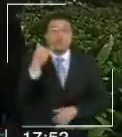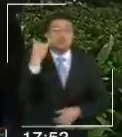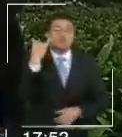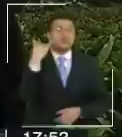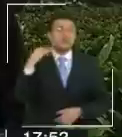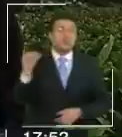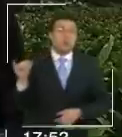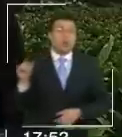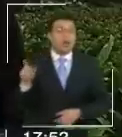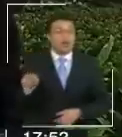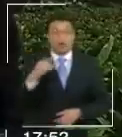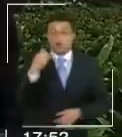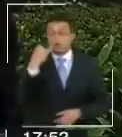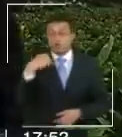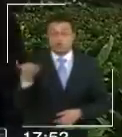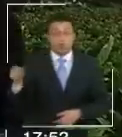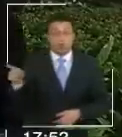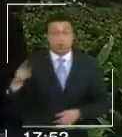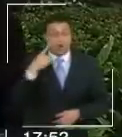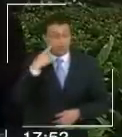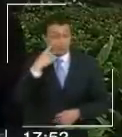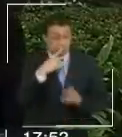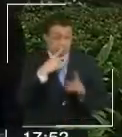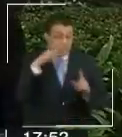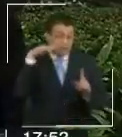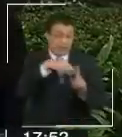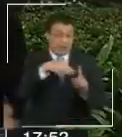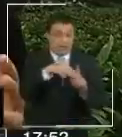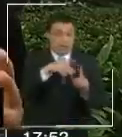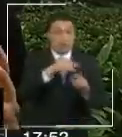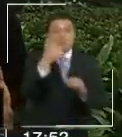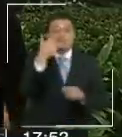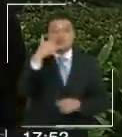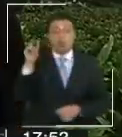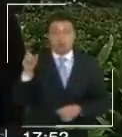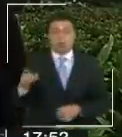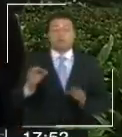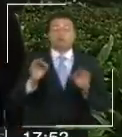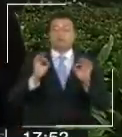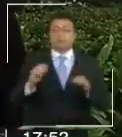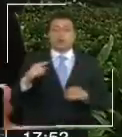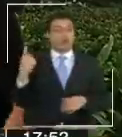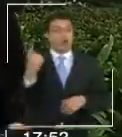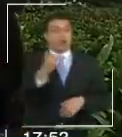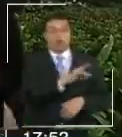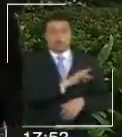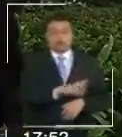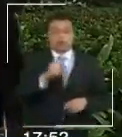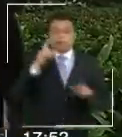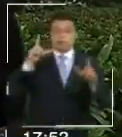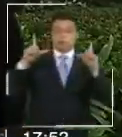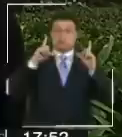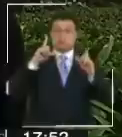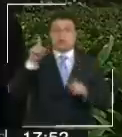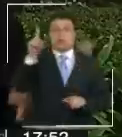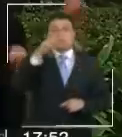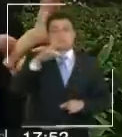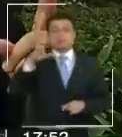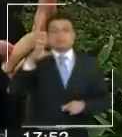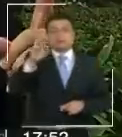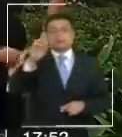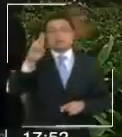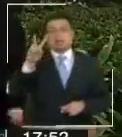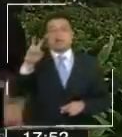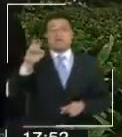nunca ha sido observada o criticada su actuación y le ha dado garantías a todos los chilenos y chilenas. Nunca un partido, ni